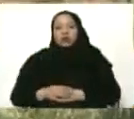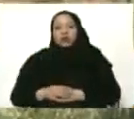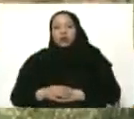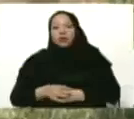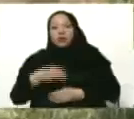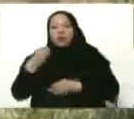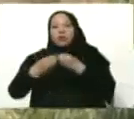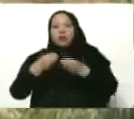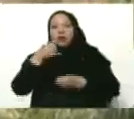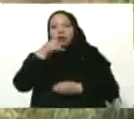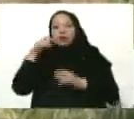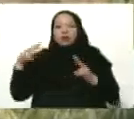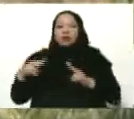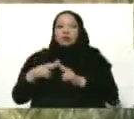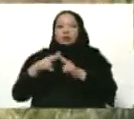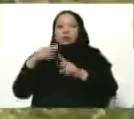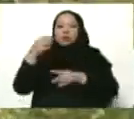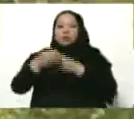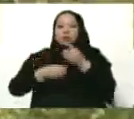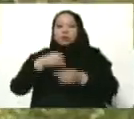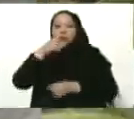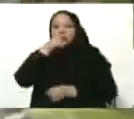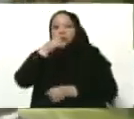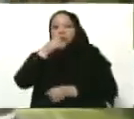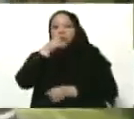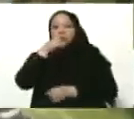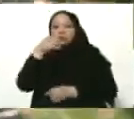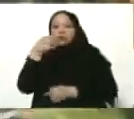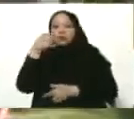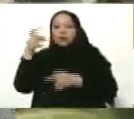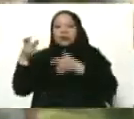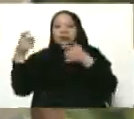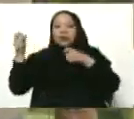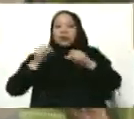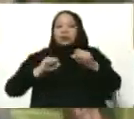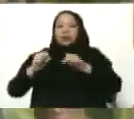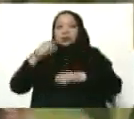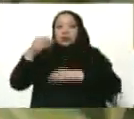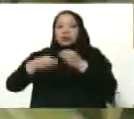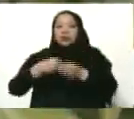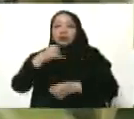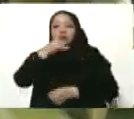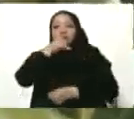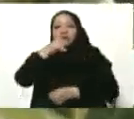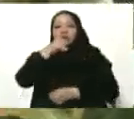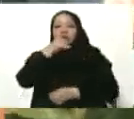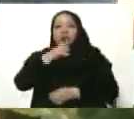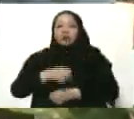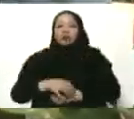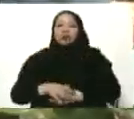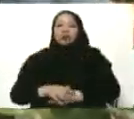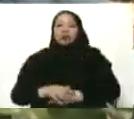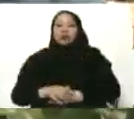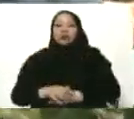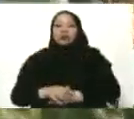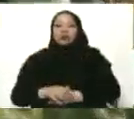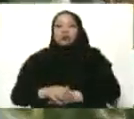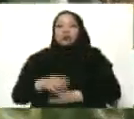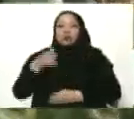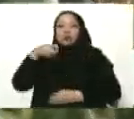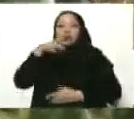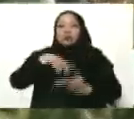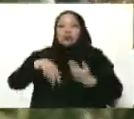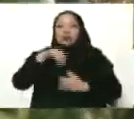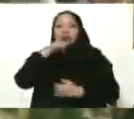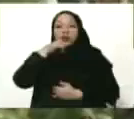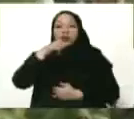que están en alto riesgo. Sabemos que estamos enfrentando un fenómeno natural que ha generado fuertes lluvias. Y en este marco, bueno, no ha parado de llover